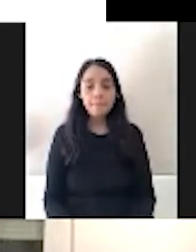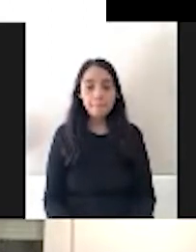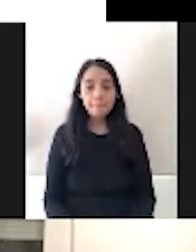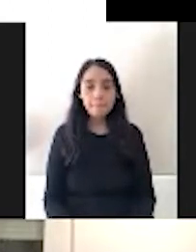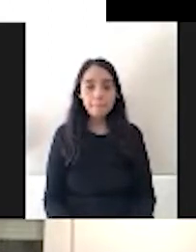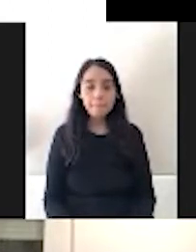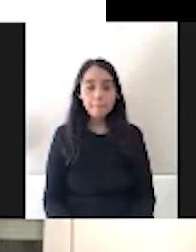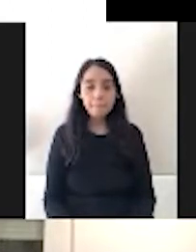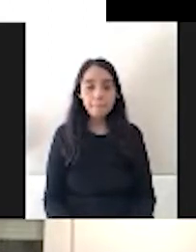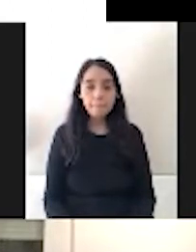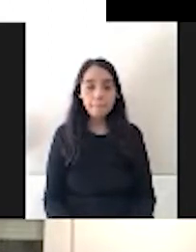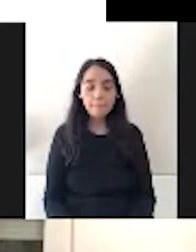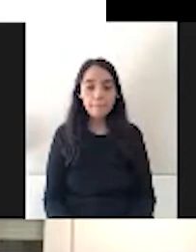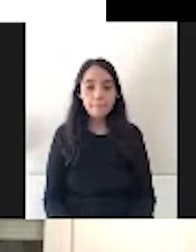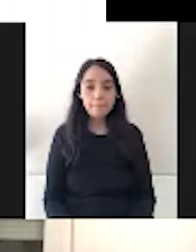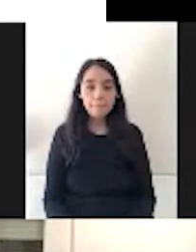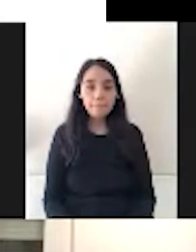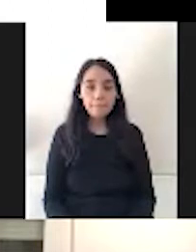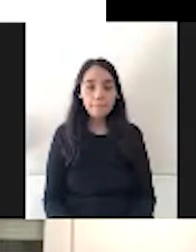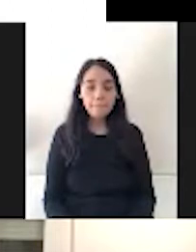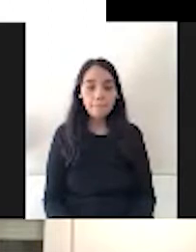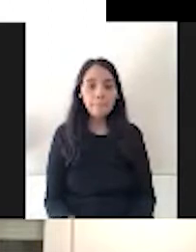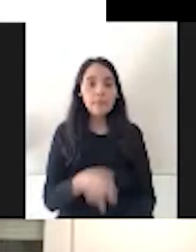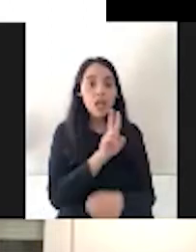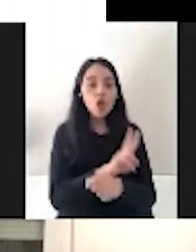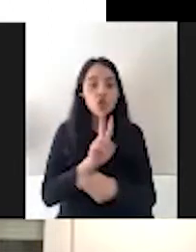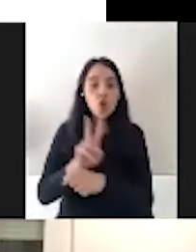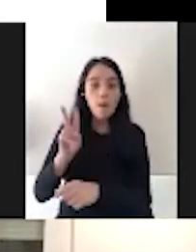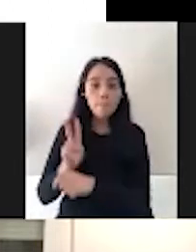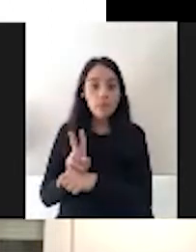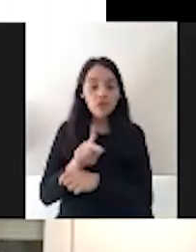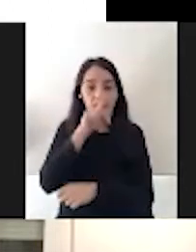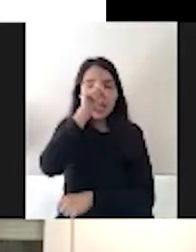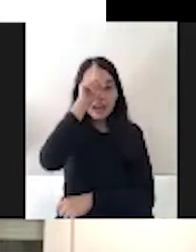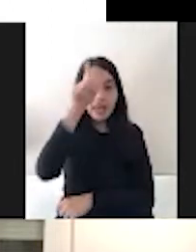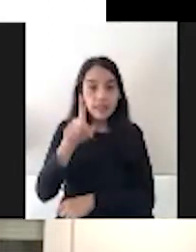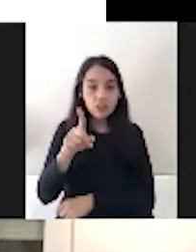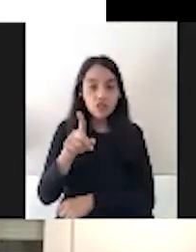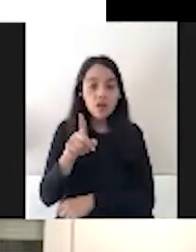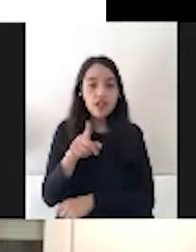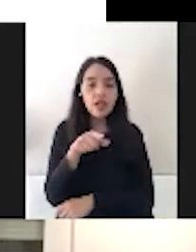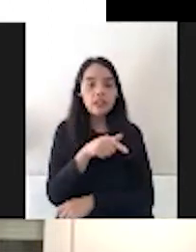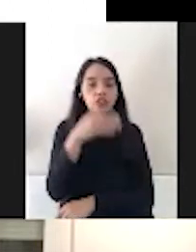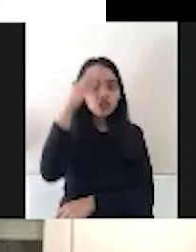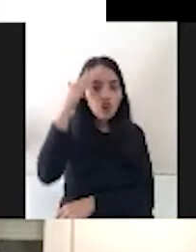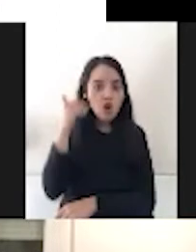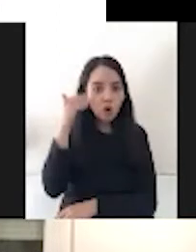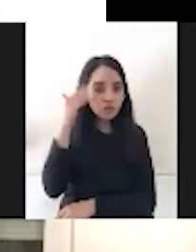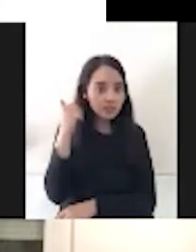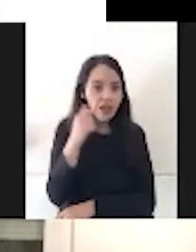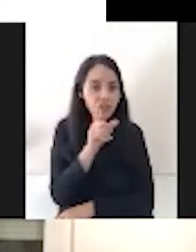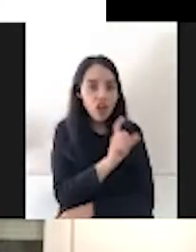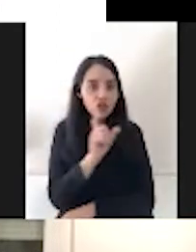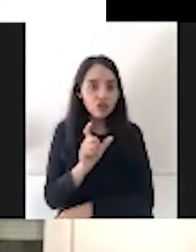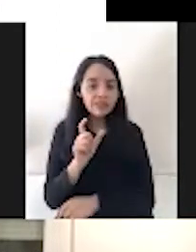escaso y confuso. Los resultados dan cuenta de que los profesores no manejan de alguna manera los conceptos e ideas sobre el enfoque de la educación